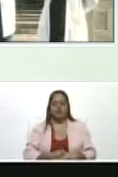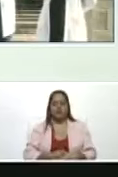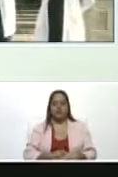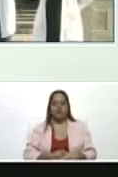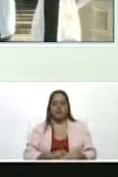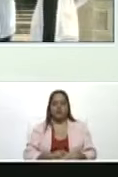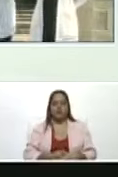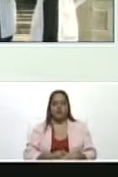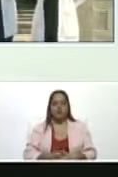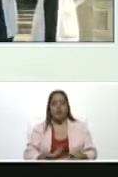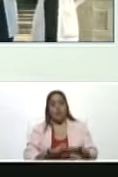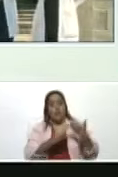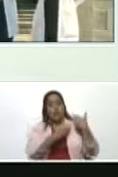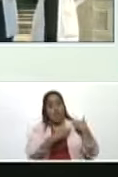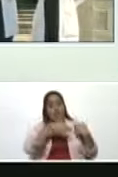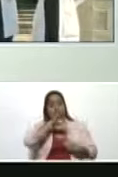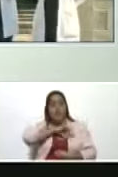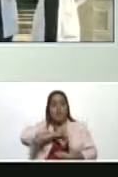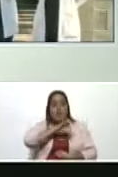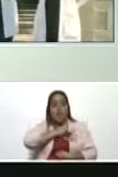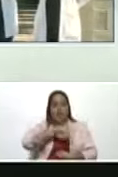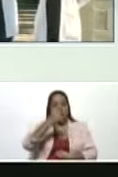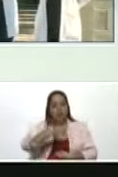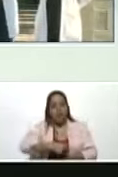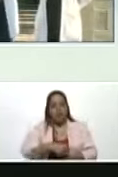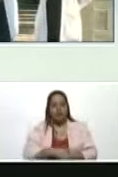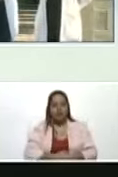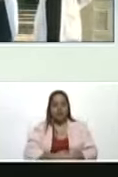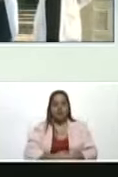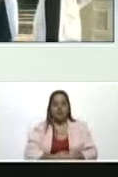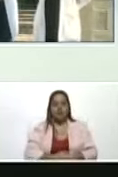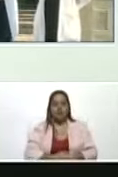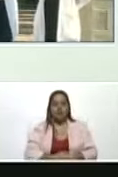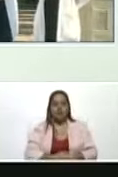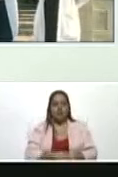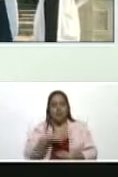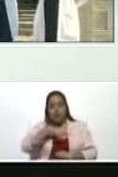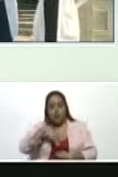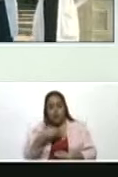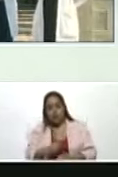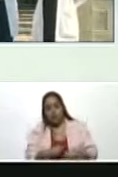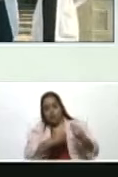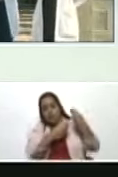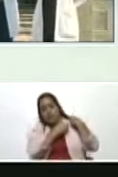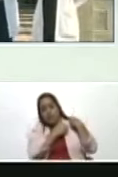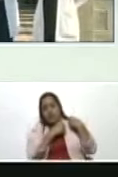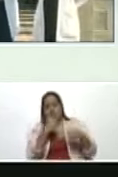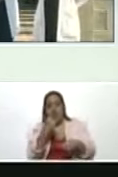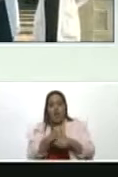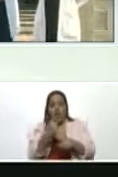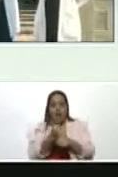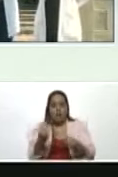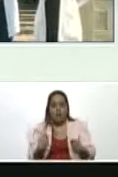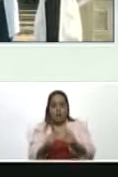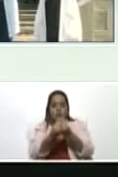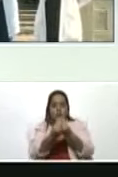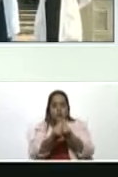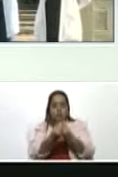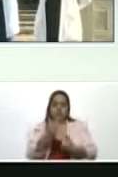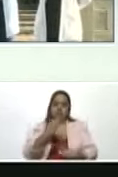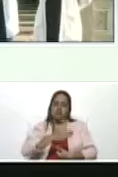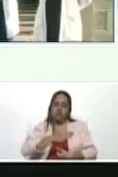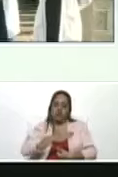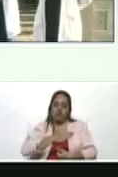con responsabilidad social para que nos echemos la carga aquí todos juntos. Yo por mi